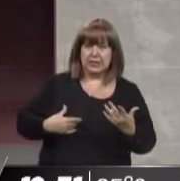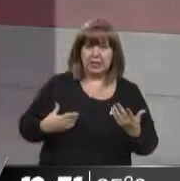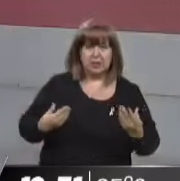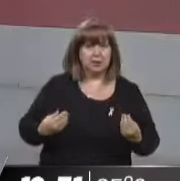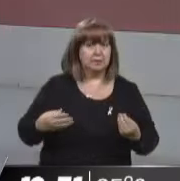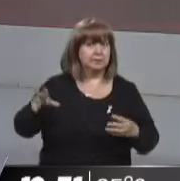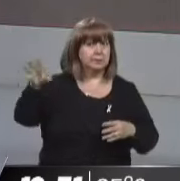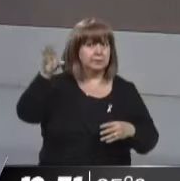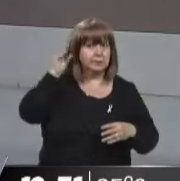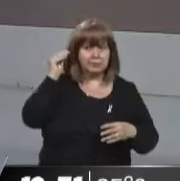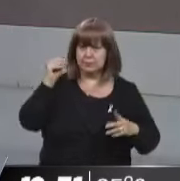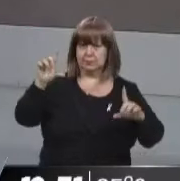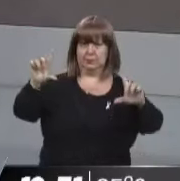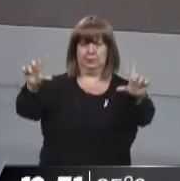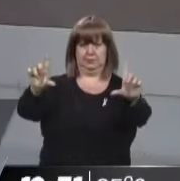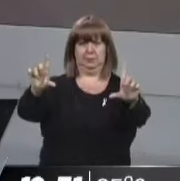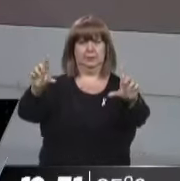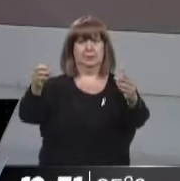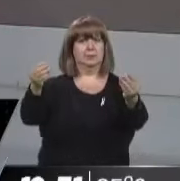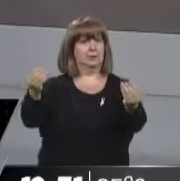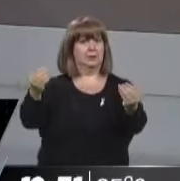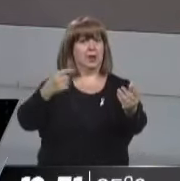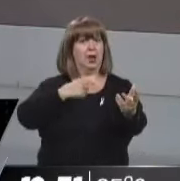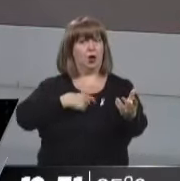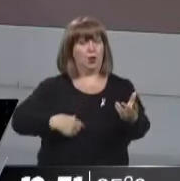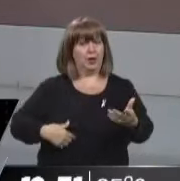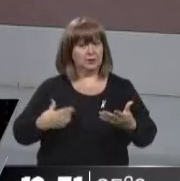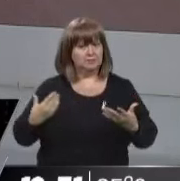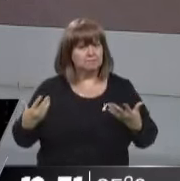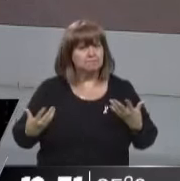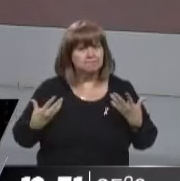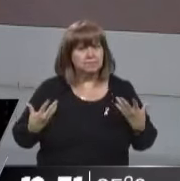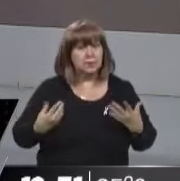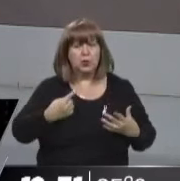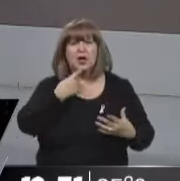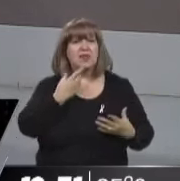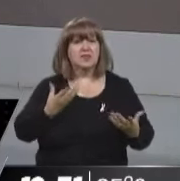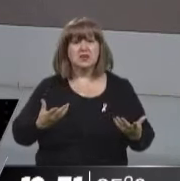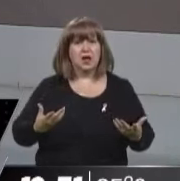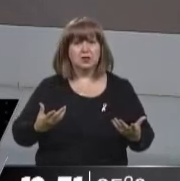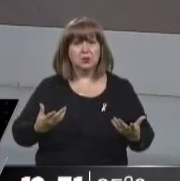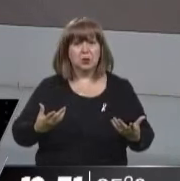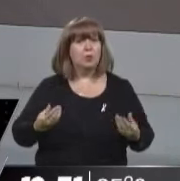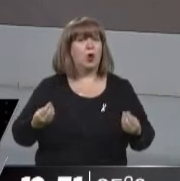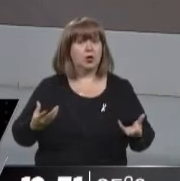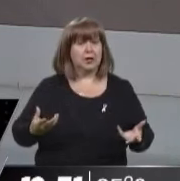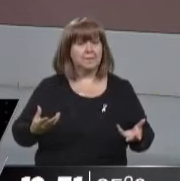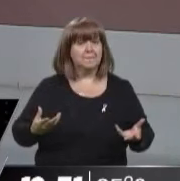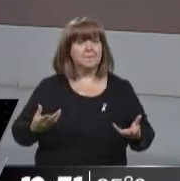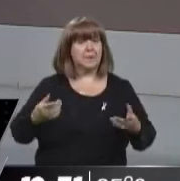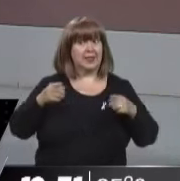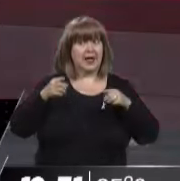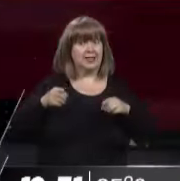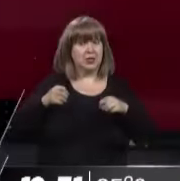persona, Walter Santiago, sobre todo tendrá que sostenerla porque ya el gobierno mostró su malestar. Exacto. A ver, y aquí vienen los capítulos de la